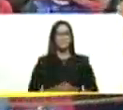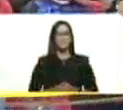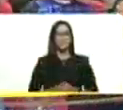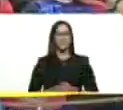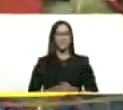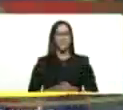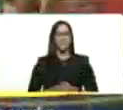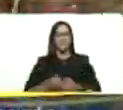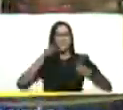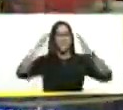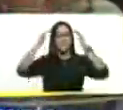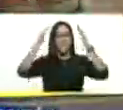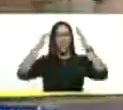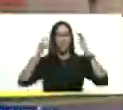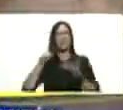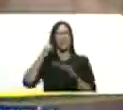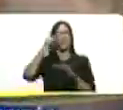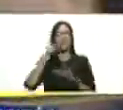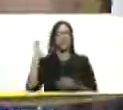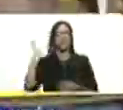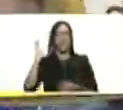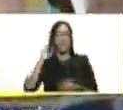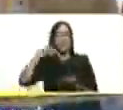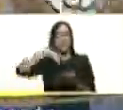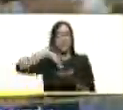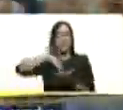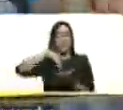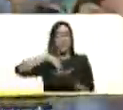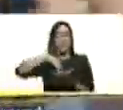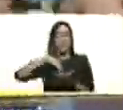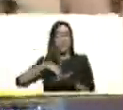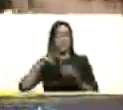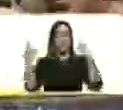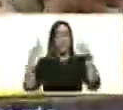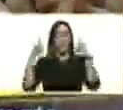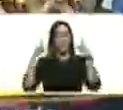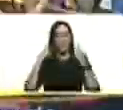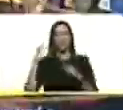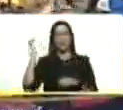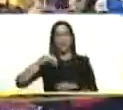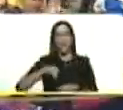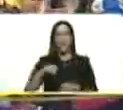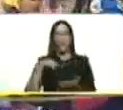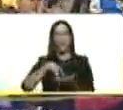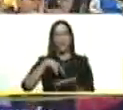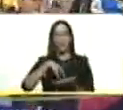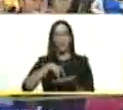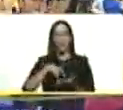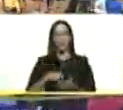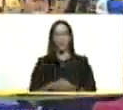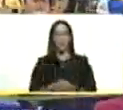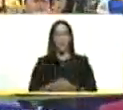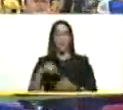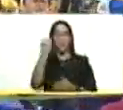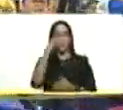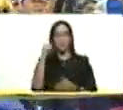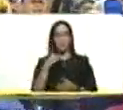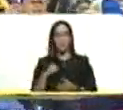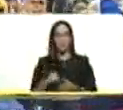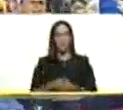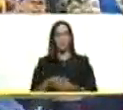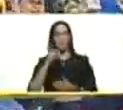Saludo a los clubs de Caracas, de Miranda, de La Guaira, de Aragua, Carabobo, del Zulia, de